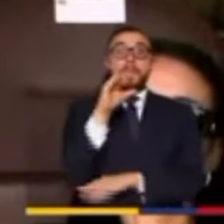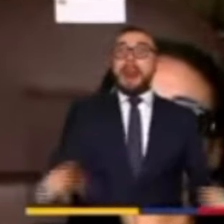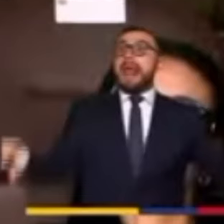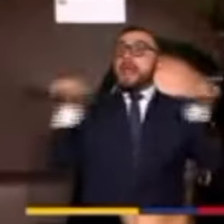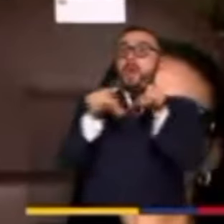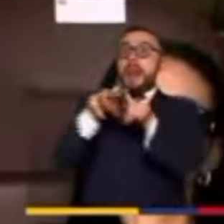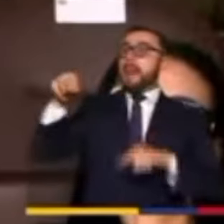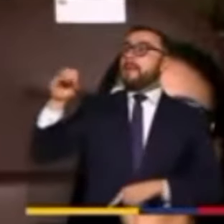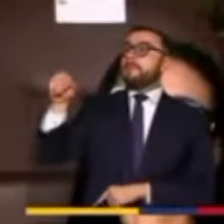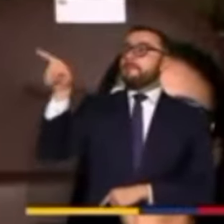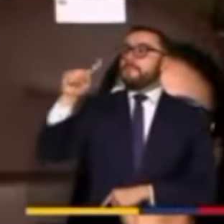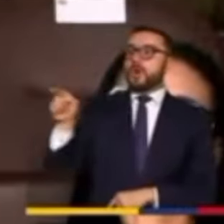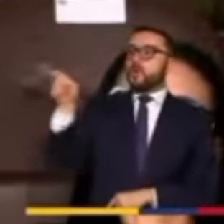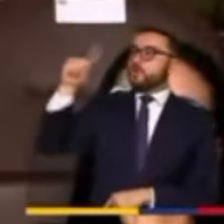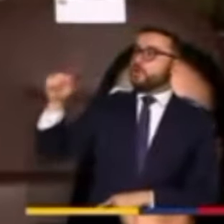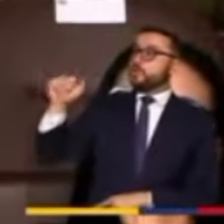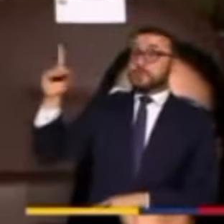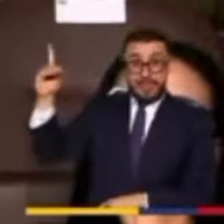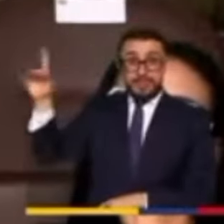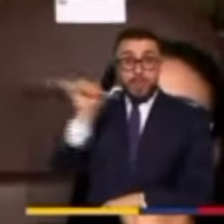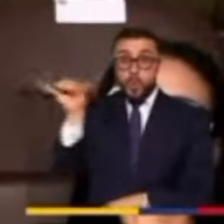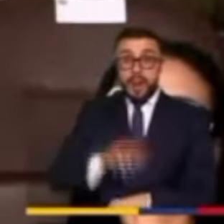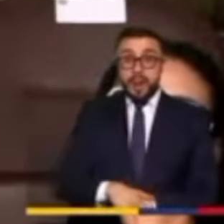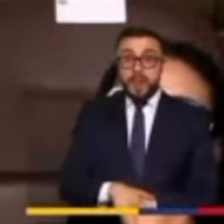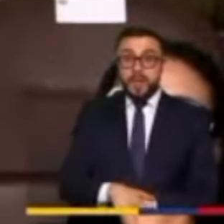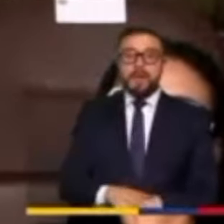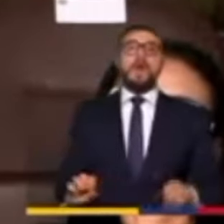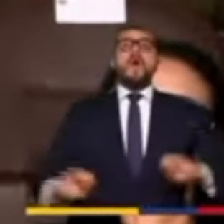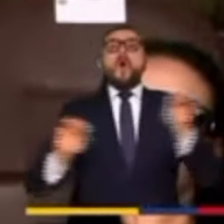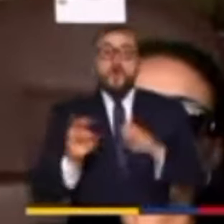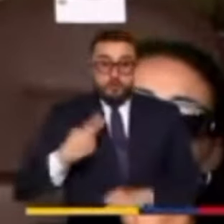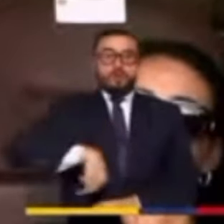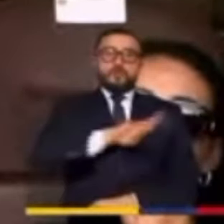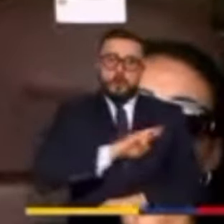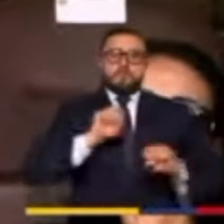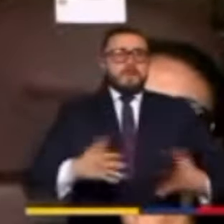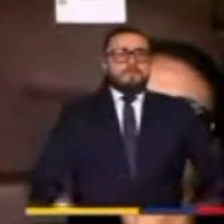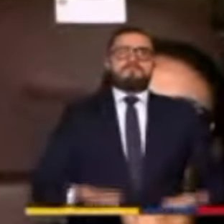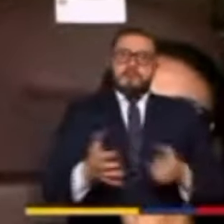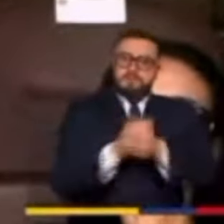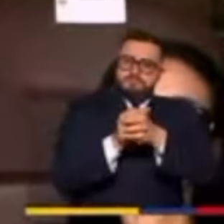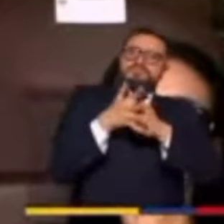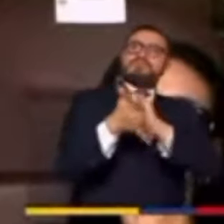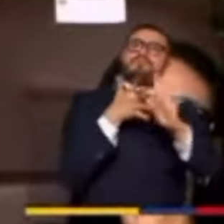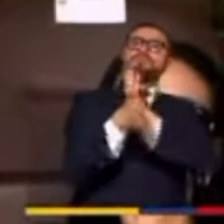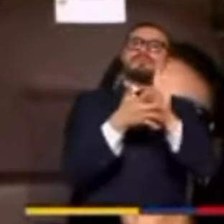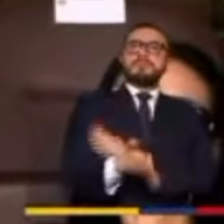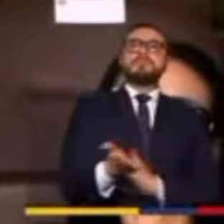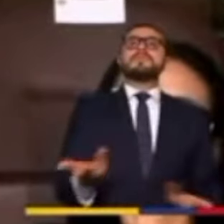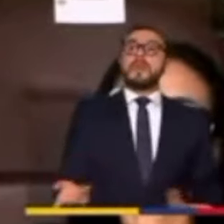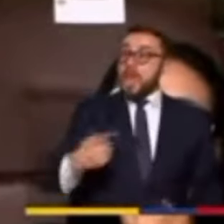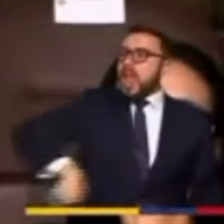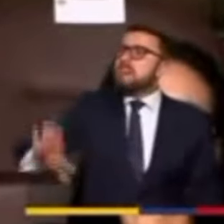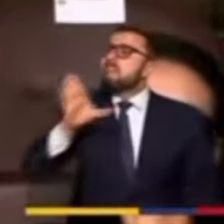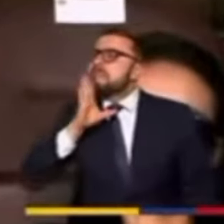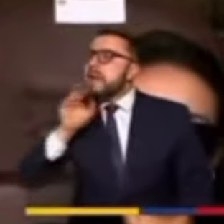prensa Mossad? ¿O somos capaces de poner las cartas sobre la mesa sin que nos cuenten las fuentes